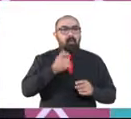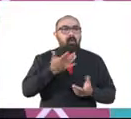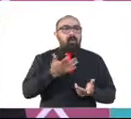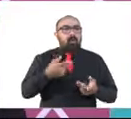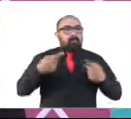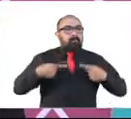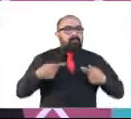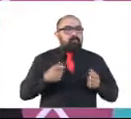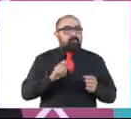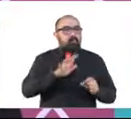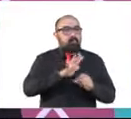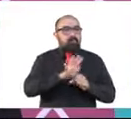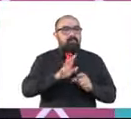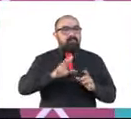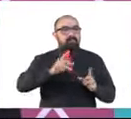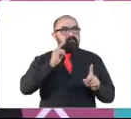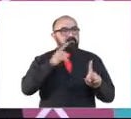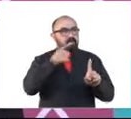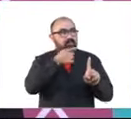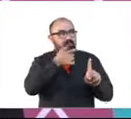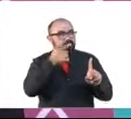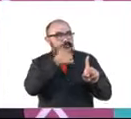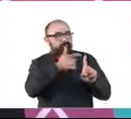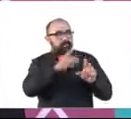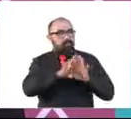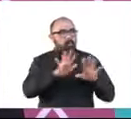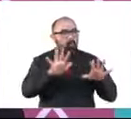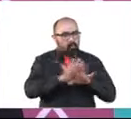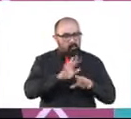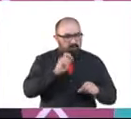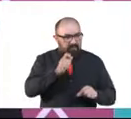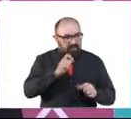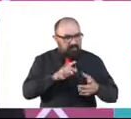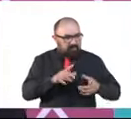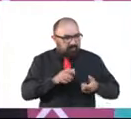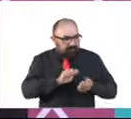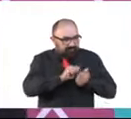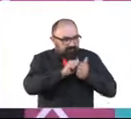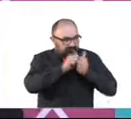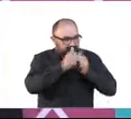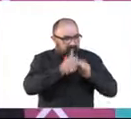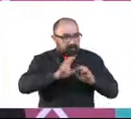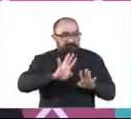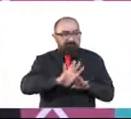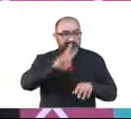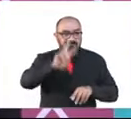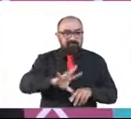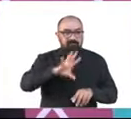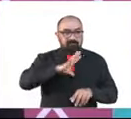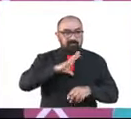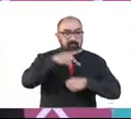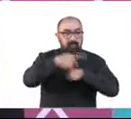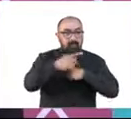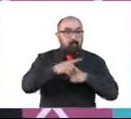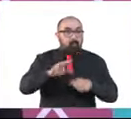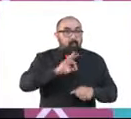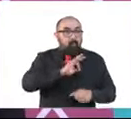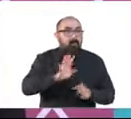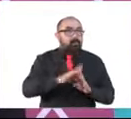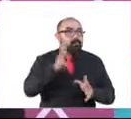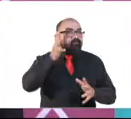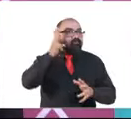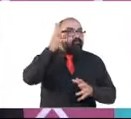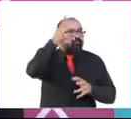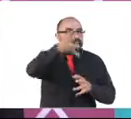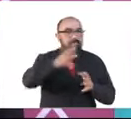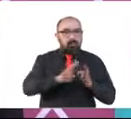siendo impactadas de una u otra forma, sino también pone en riesgo el futuro del equilibrio de